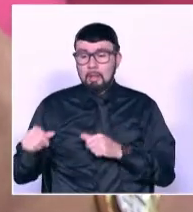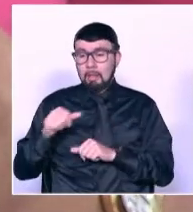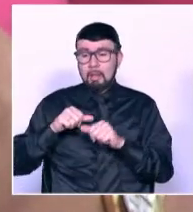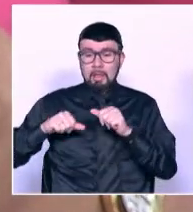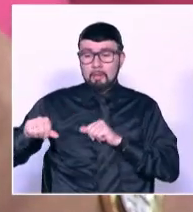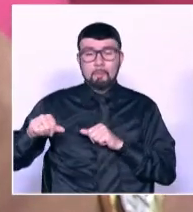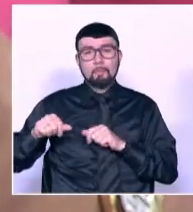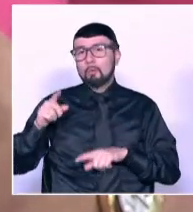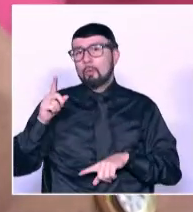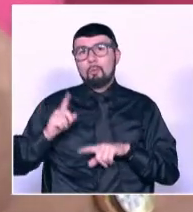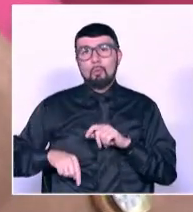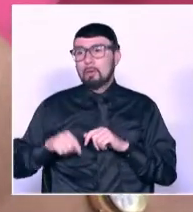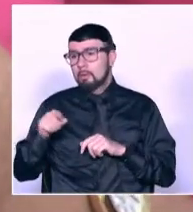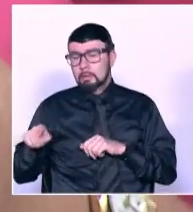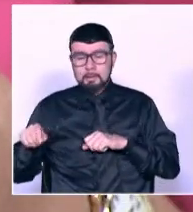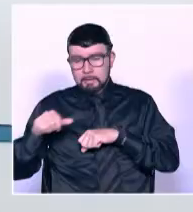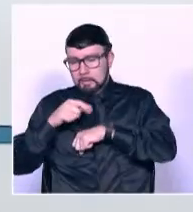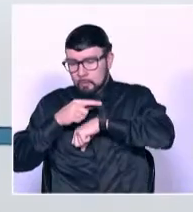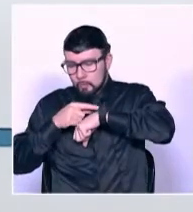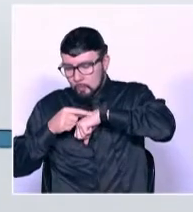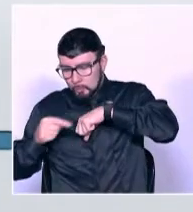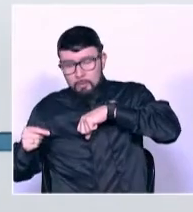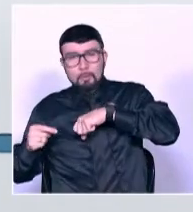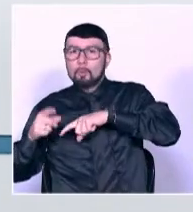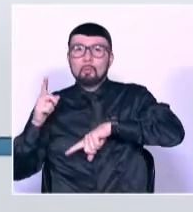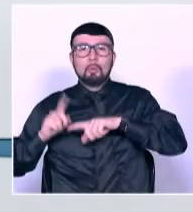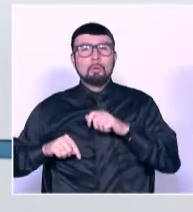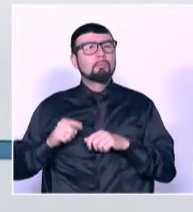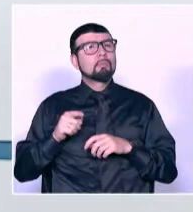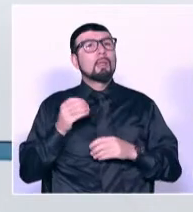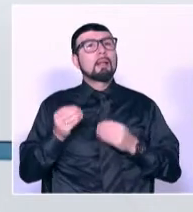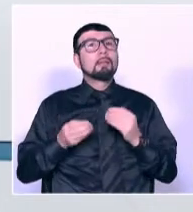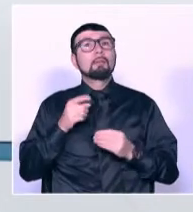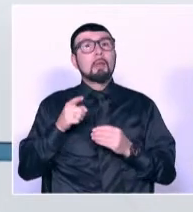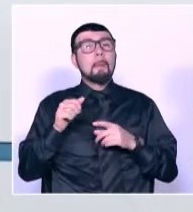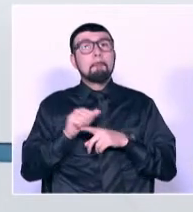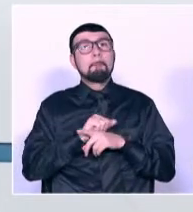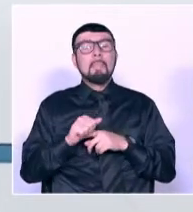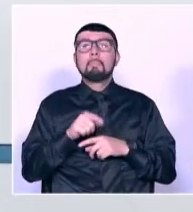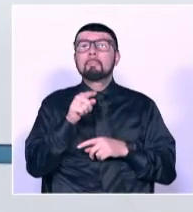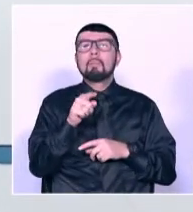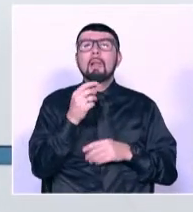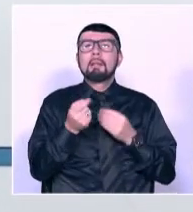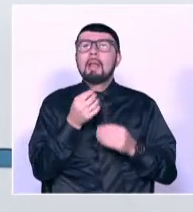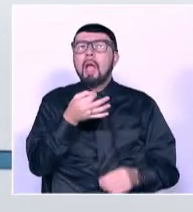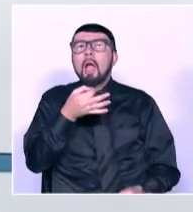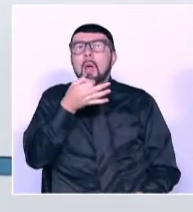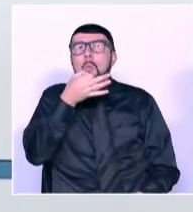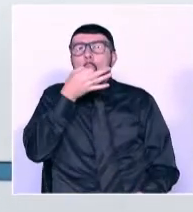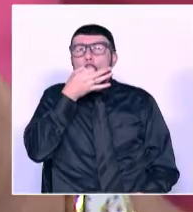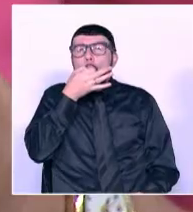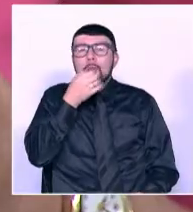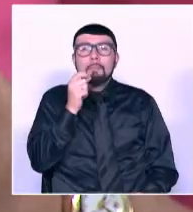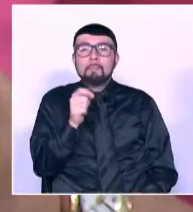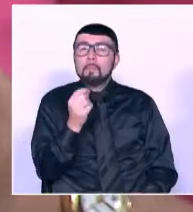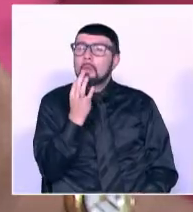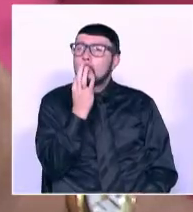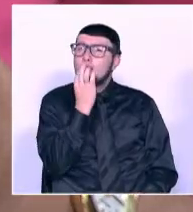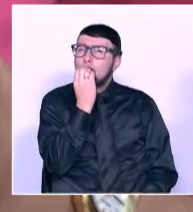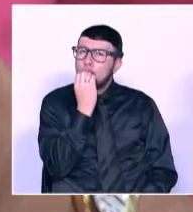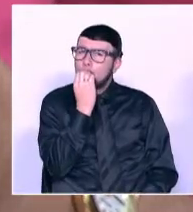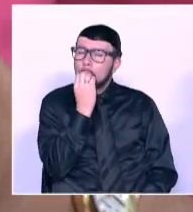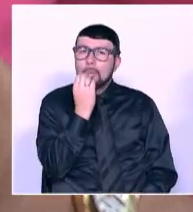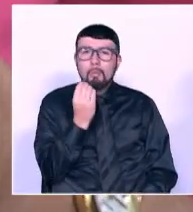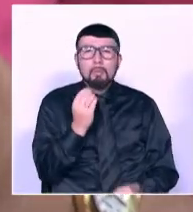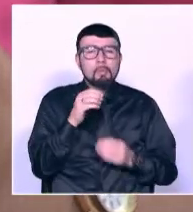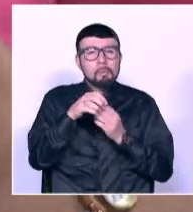recuperarlo porque eso no cicatriza. Entonces, pondríamos el hiperboloide y haríamos un movimiento hacia adelante,